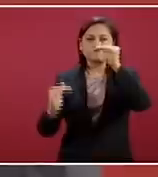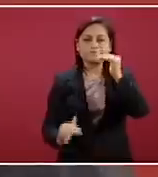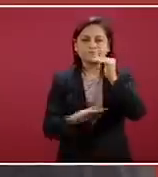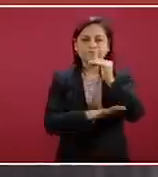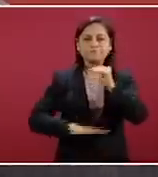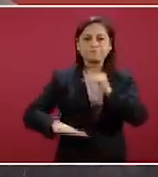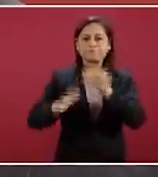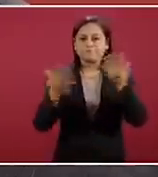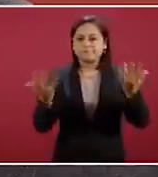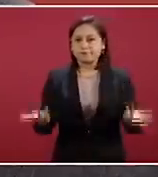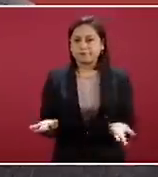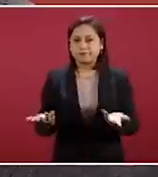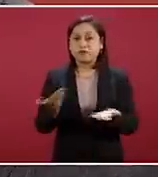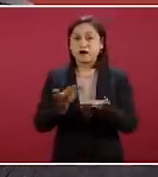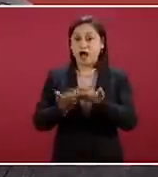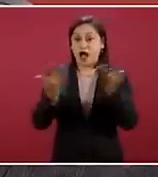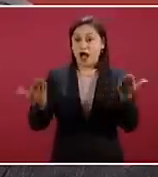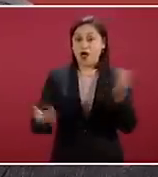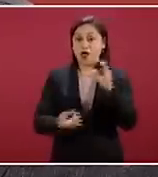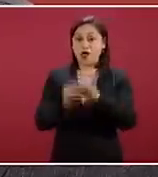Y ahora es distinto.